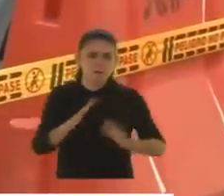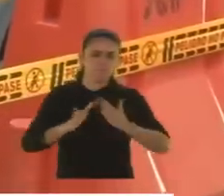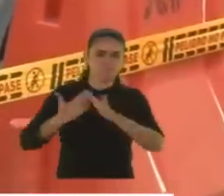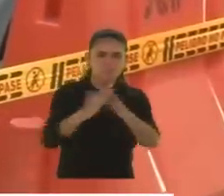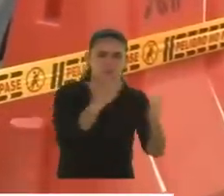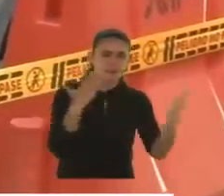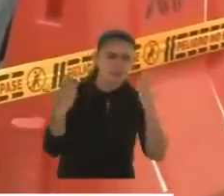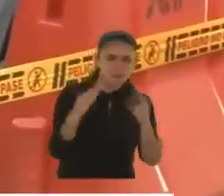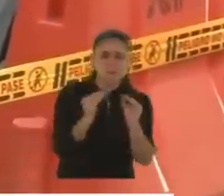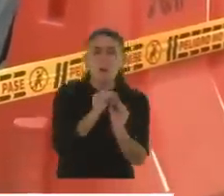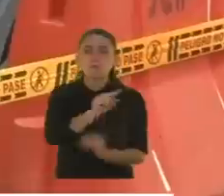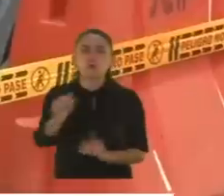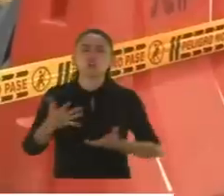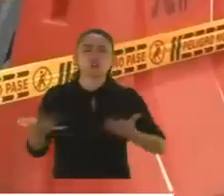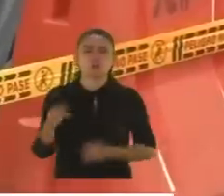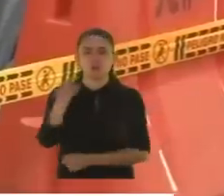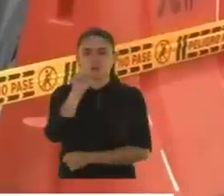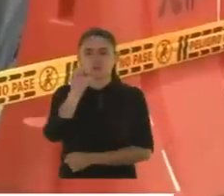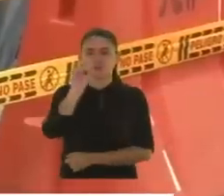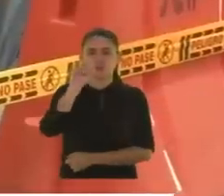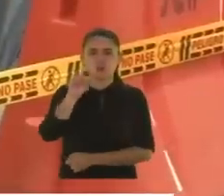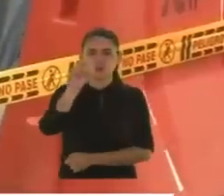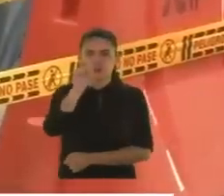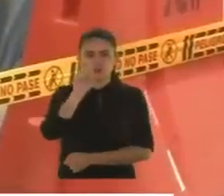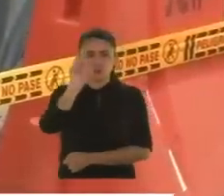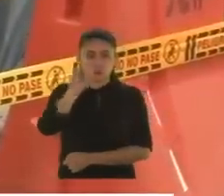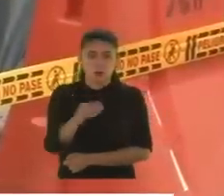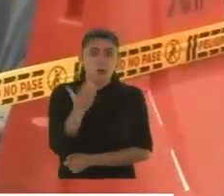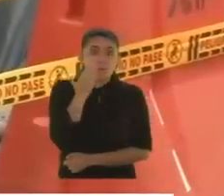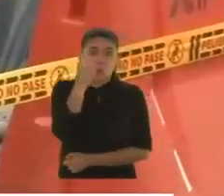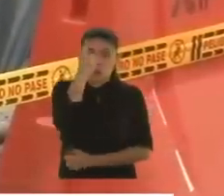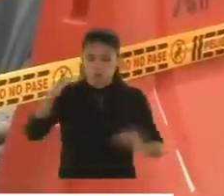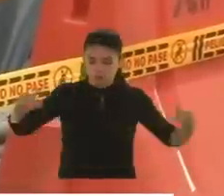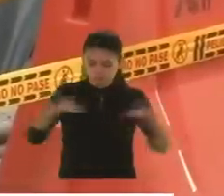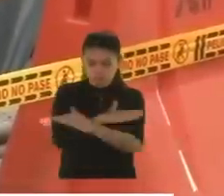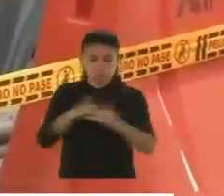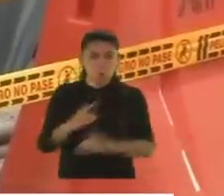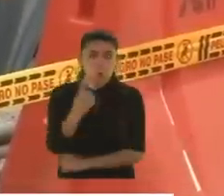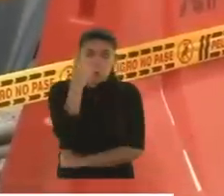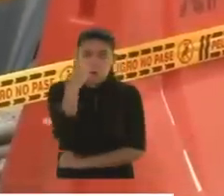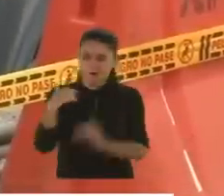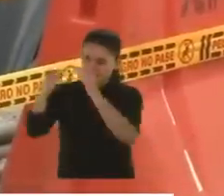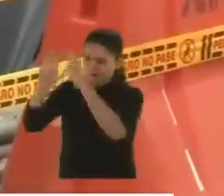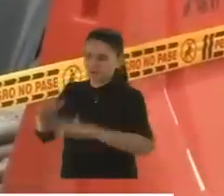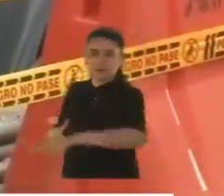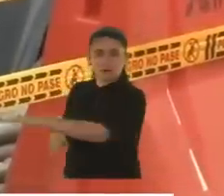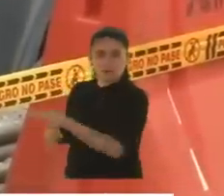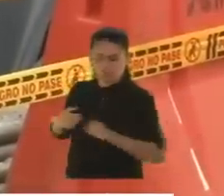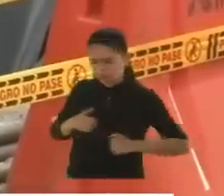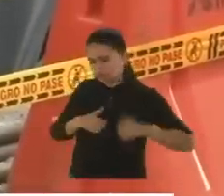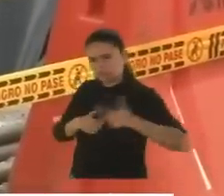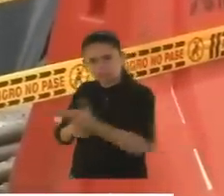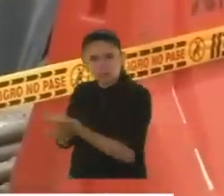de Sonsón es que esta es la única vía de acceso que tienen a sus viviendas, pero además también denuncian que cuando